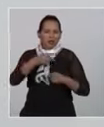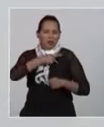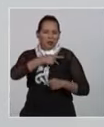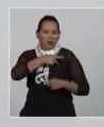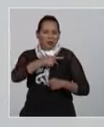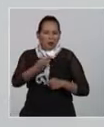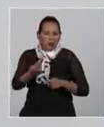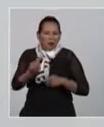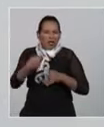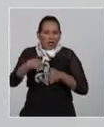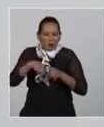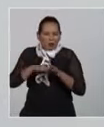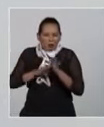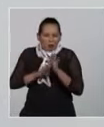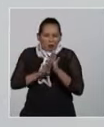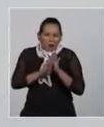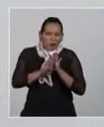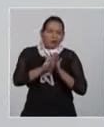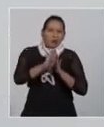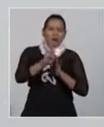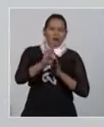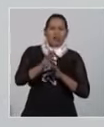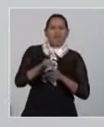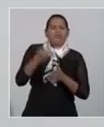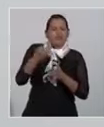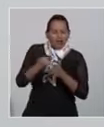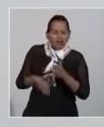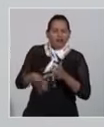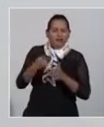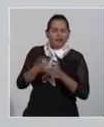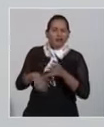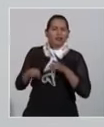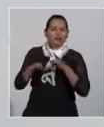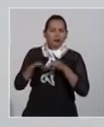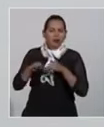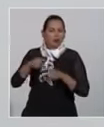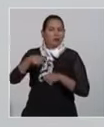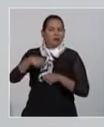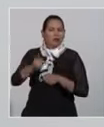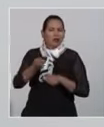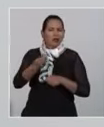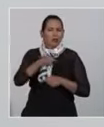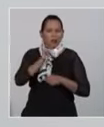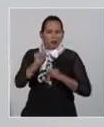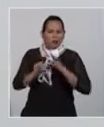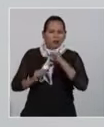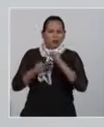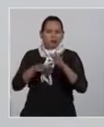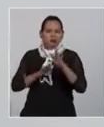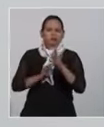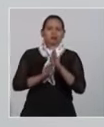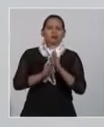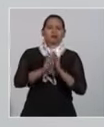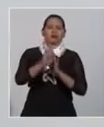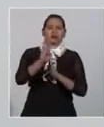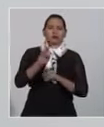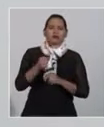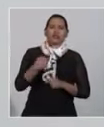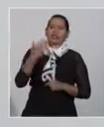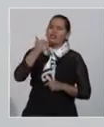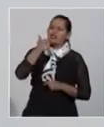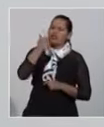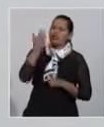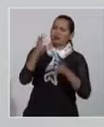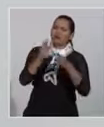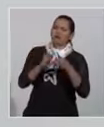pero vamos por el camino correcto en el combate a la pobreza. Y quisiera aclarar también el tema al que hace alusión el licenciado